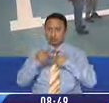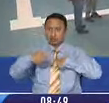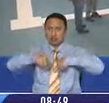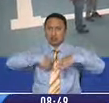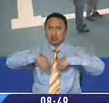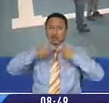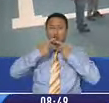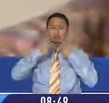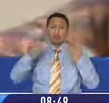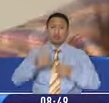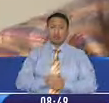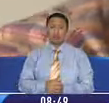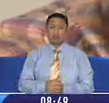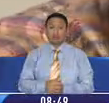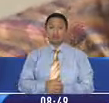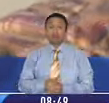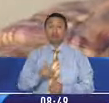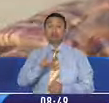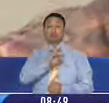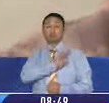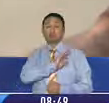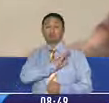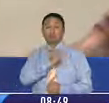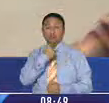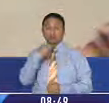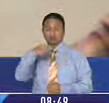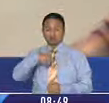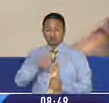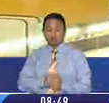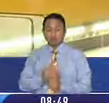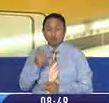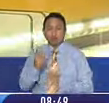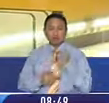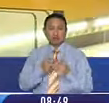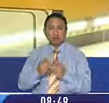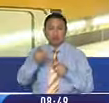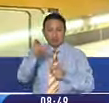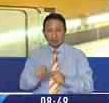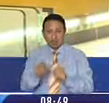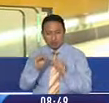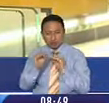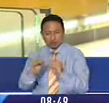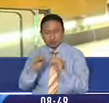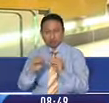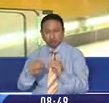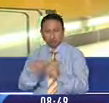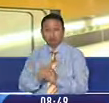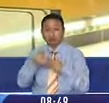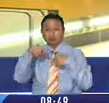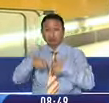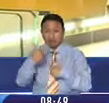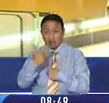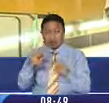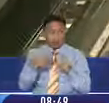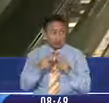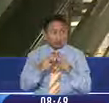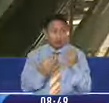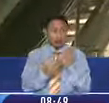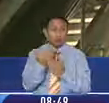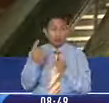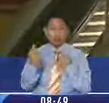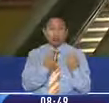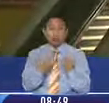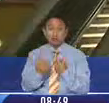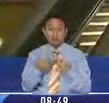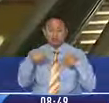transporte público en la ciudad, dicen expertos, debe vivir un proceso de educación de los usuarios para que estos se familiaricen con las nuevas dinámicas